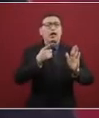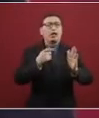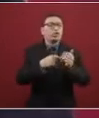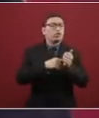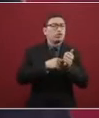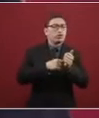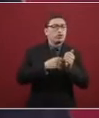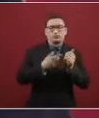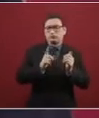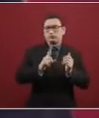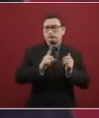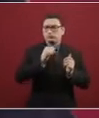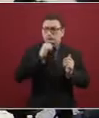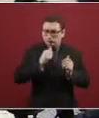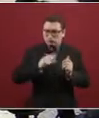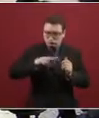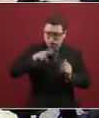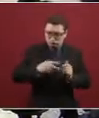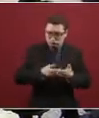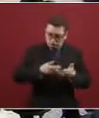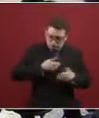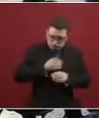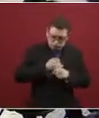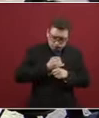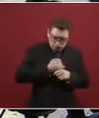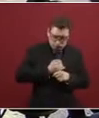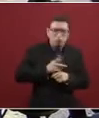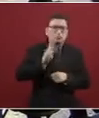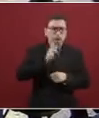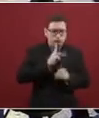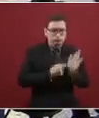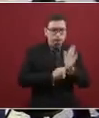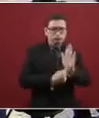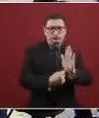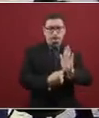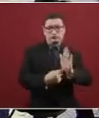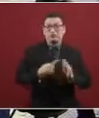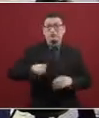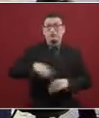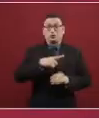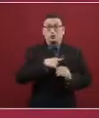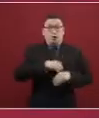yo que hasta nos moderamos